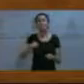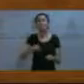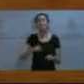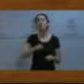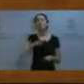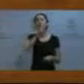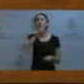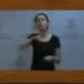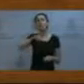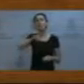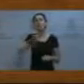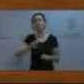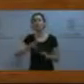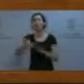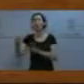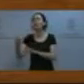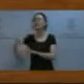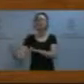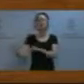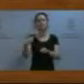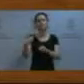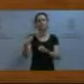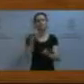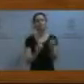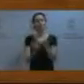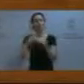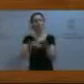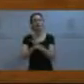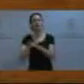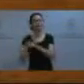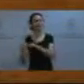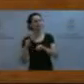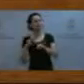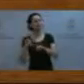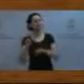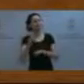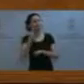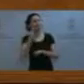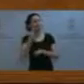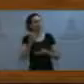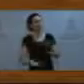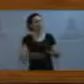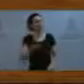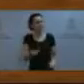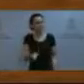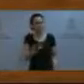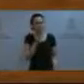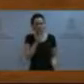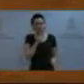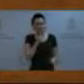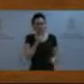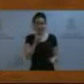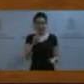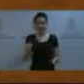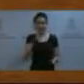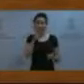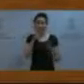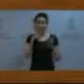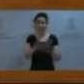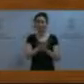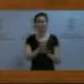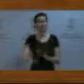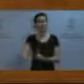una auditoría externa, económica y de gestión. Y para rematar esta preocupación general extendida a la totalidad de la sociedad